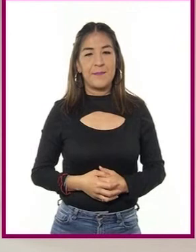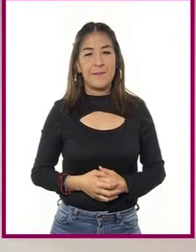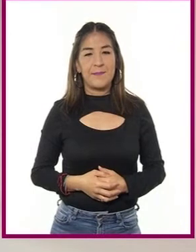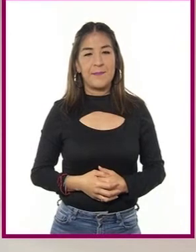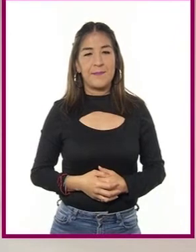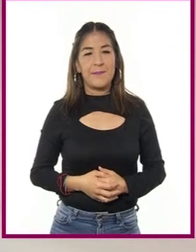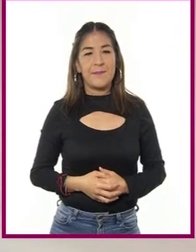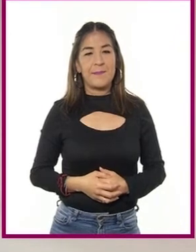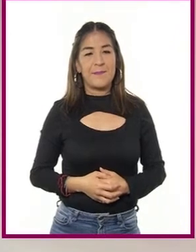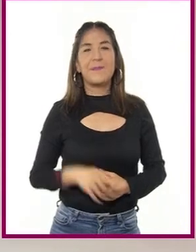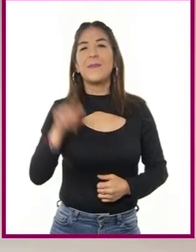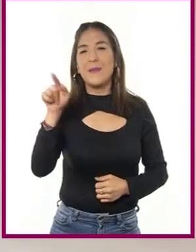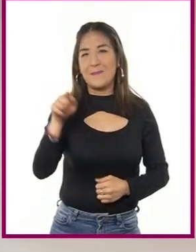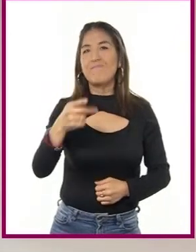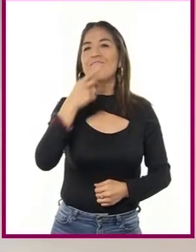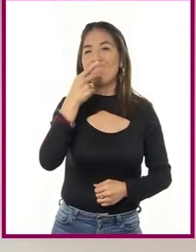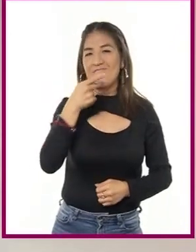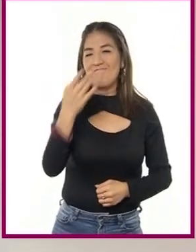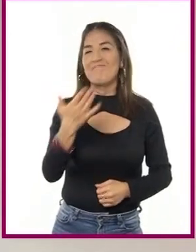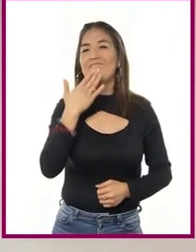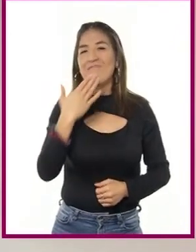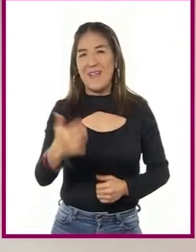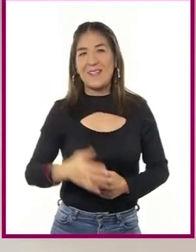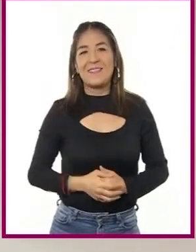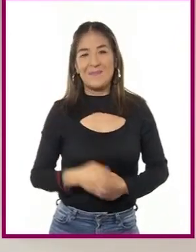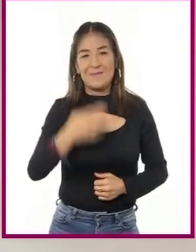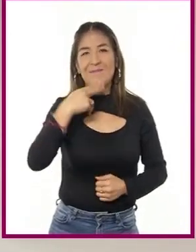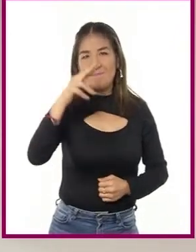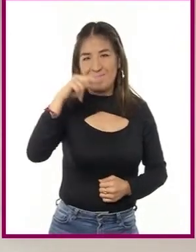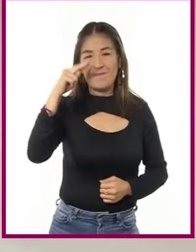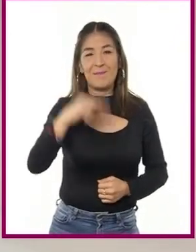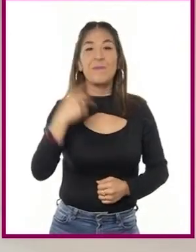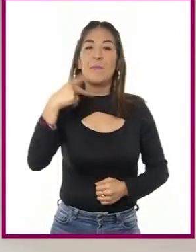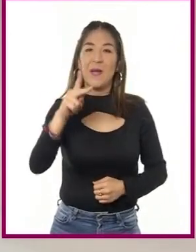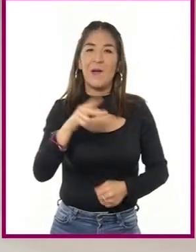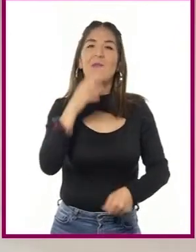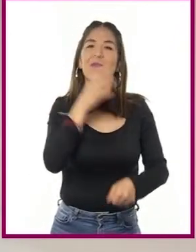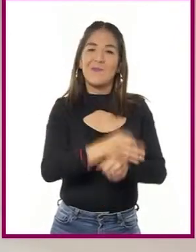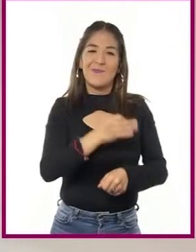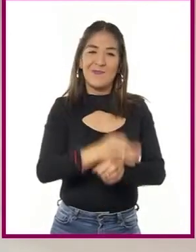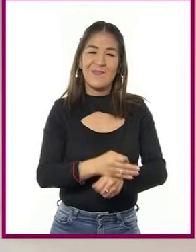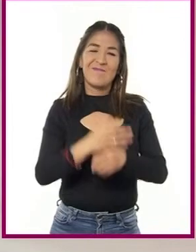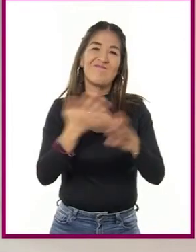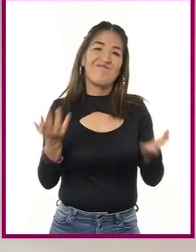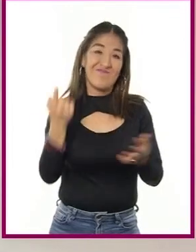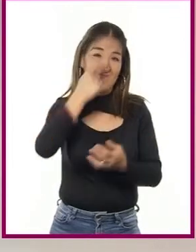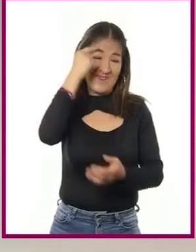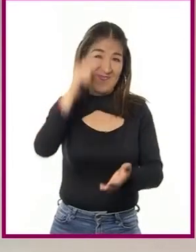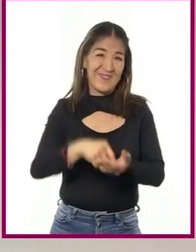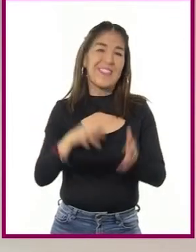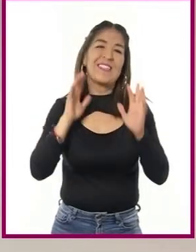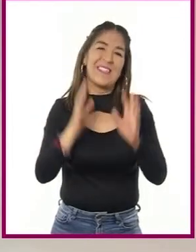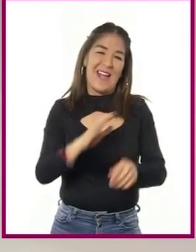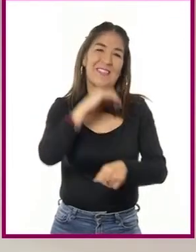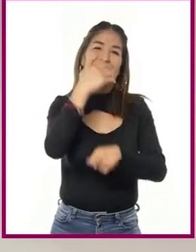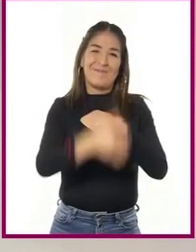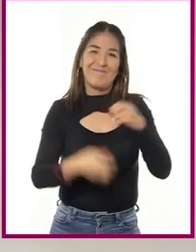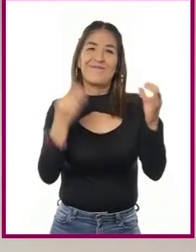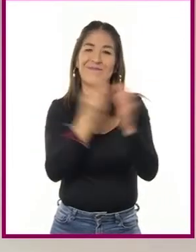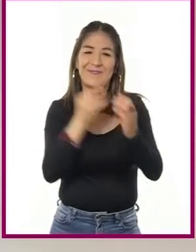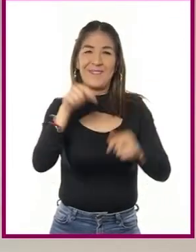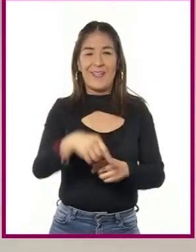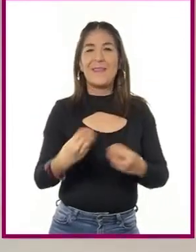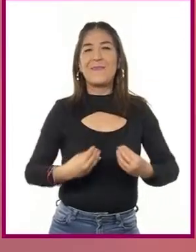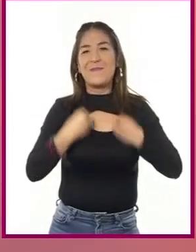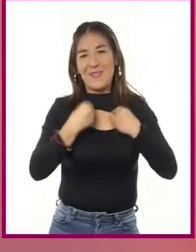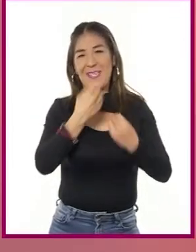pactinemilistli. Lo dijiste muy bien, pero ¿qué crees? Estamos a punto de finalizar una sesión más de vida